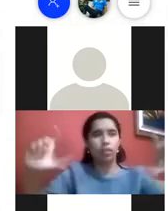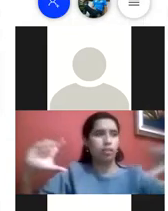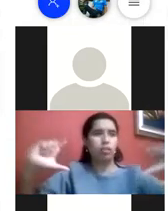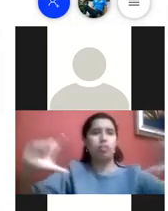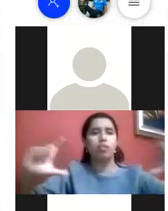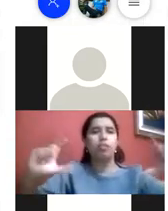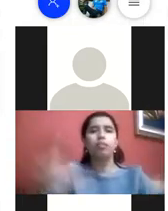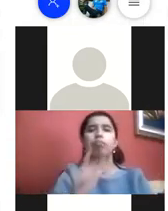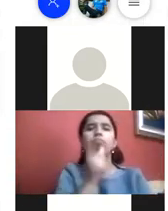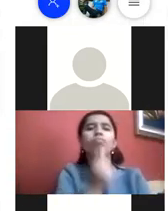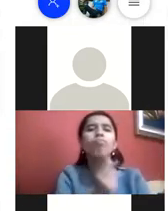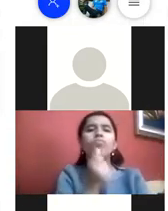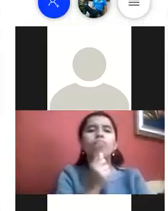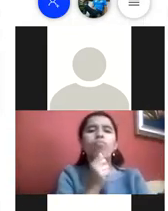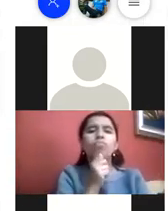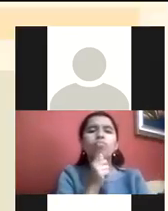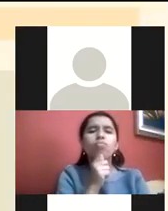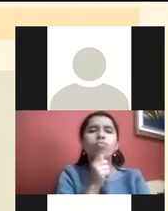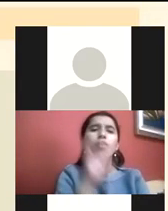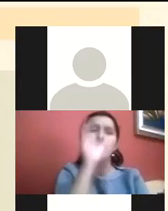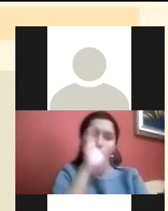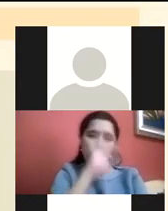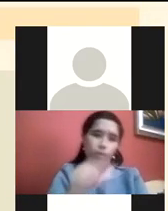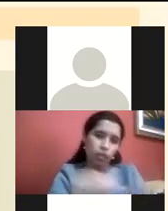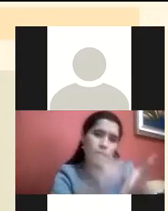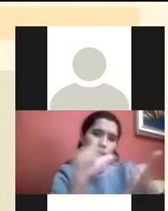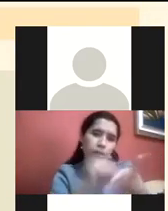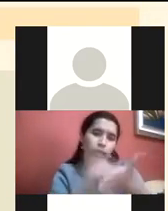¿quién sería? Bueno, vamos a la página.